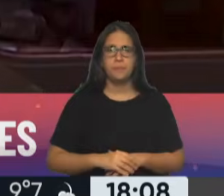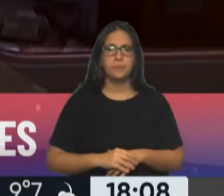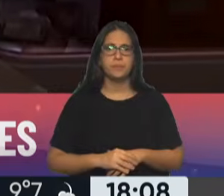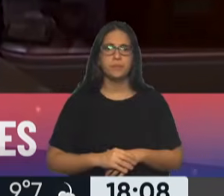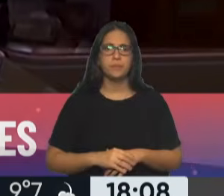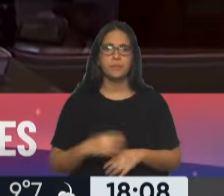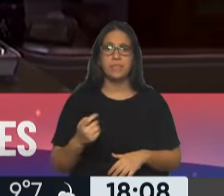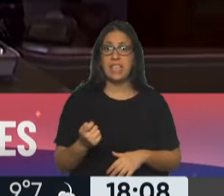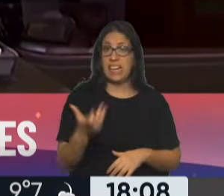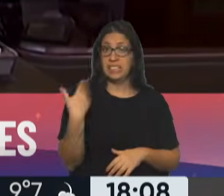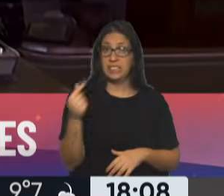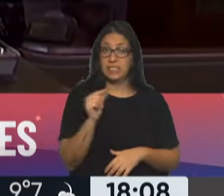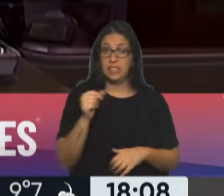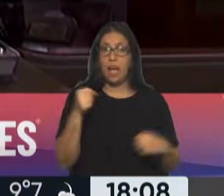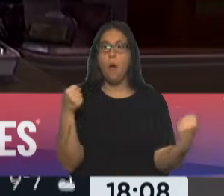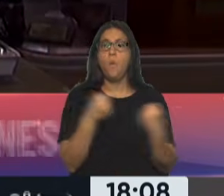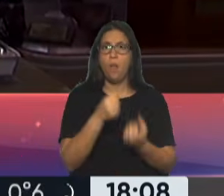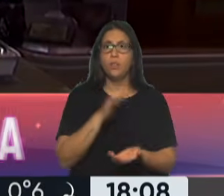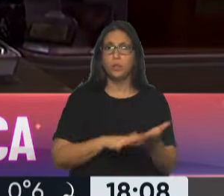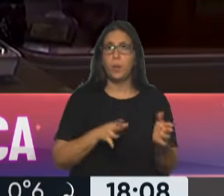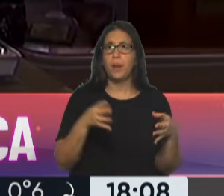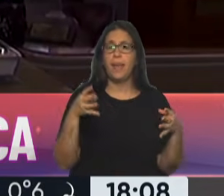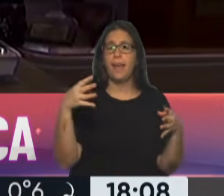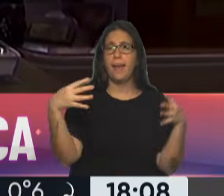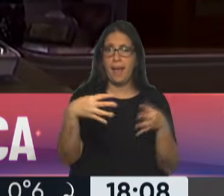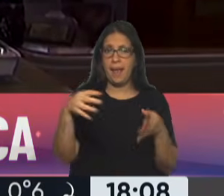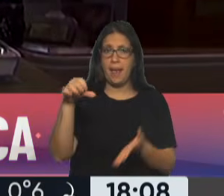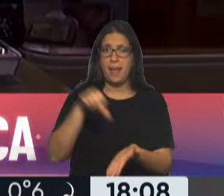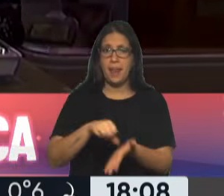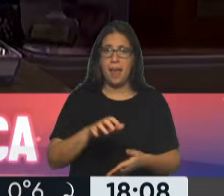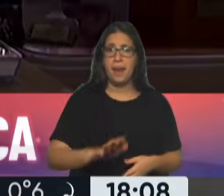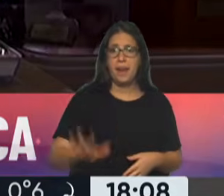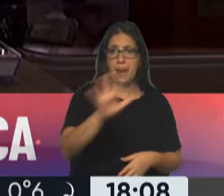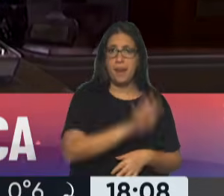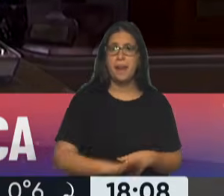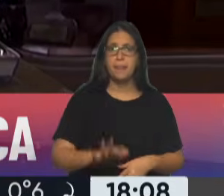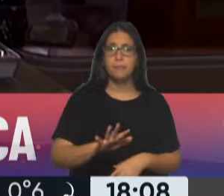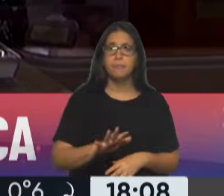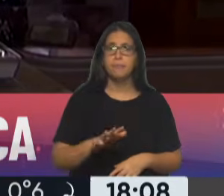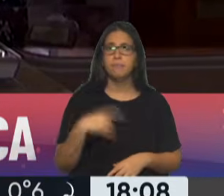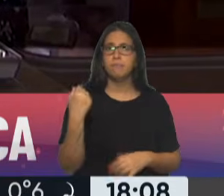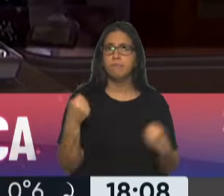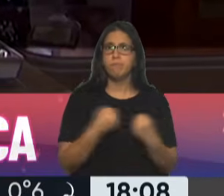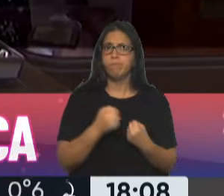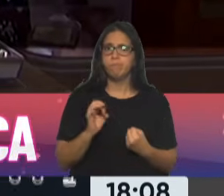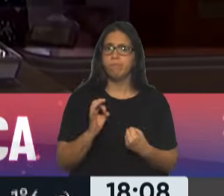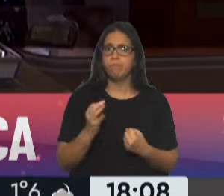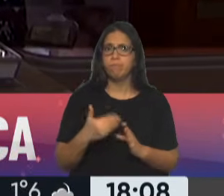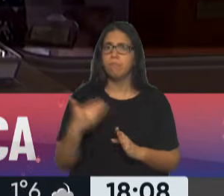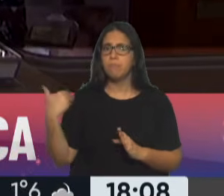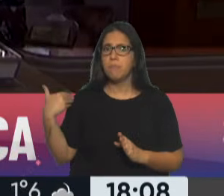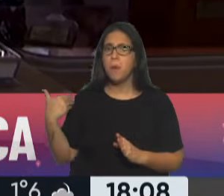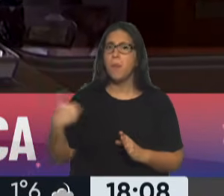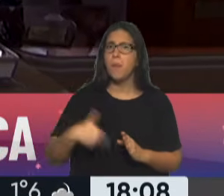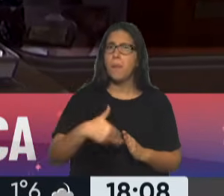We just made a great settlement of the war with Iran, and we're going to be subject